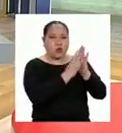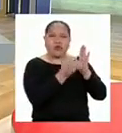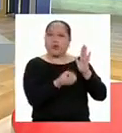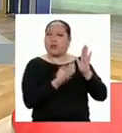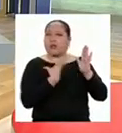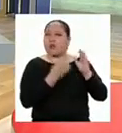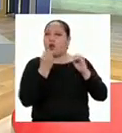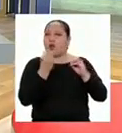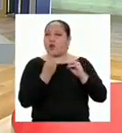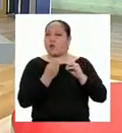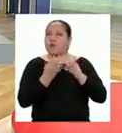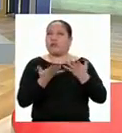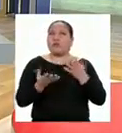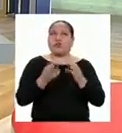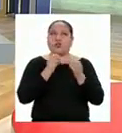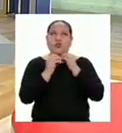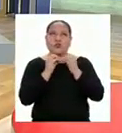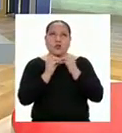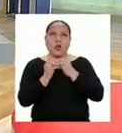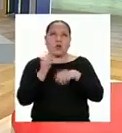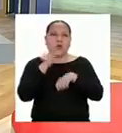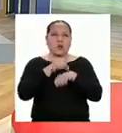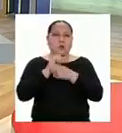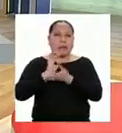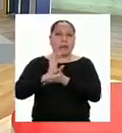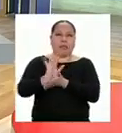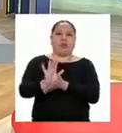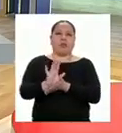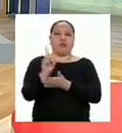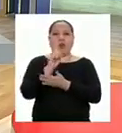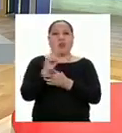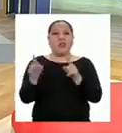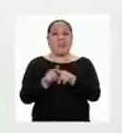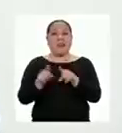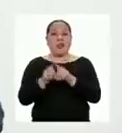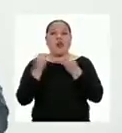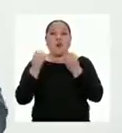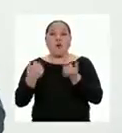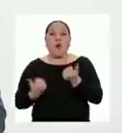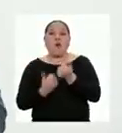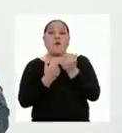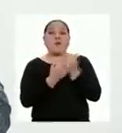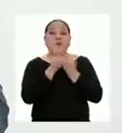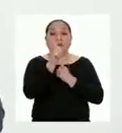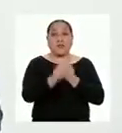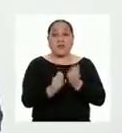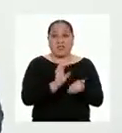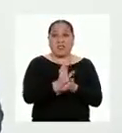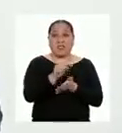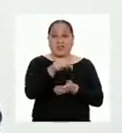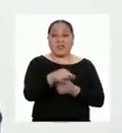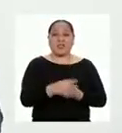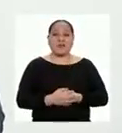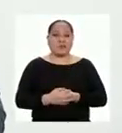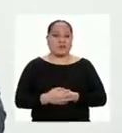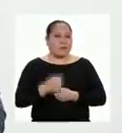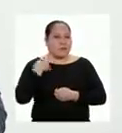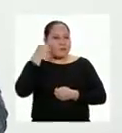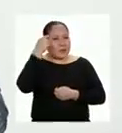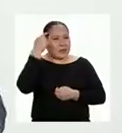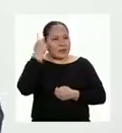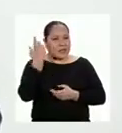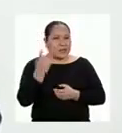una situación de rechazo, sino también cómo apoyar a quien vive una situación similar. ¿A ti te parece que los conceptos de empatía